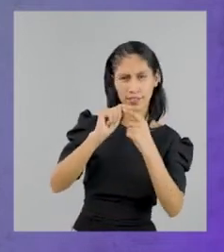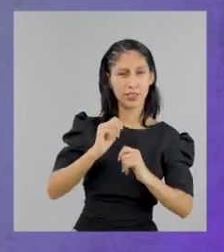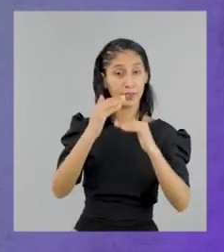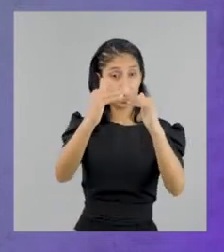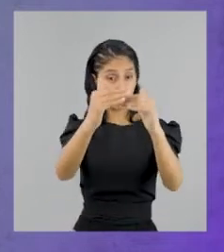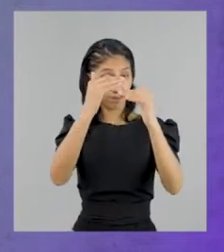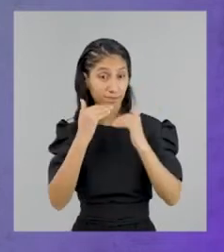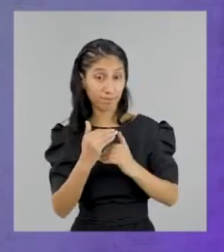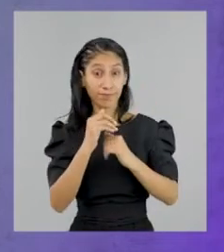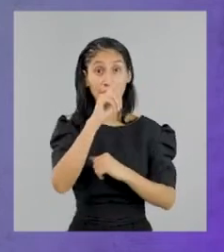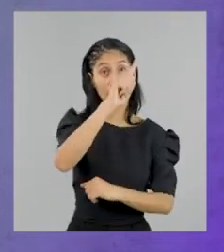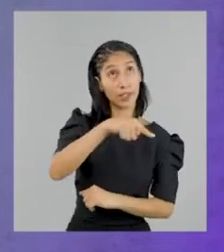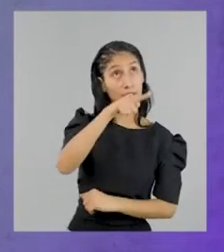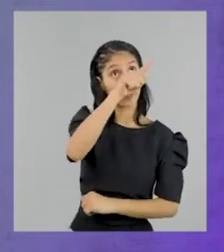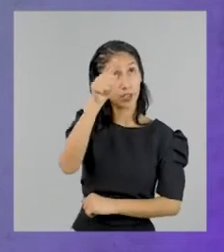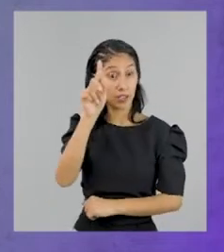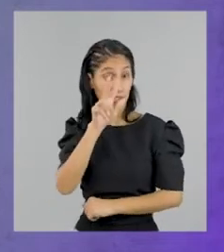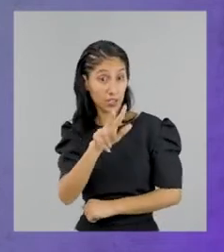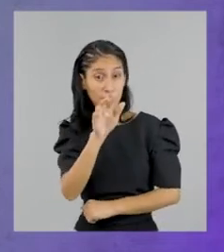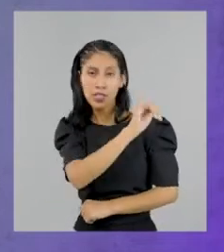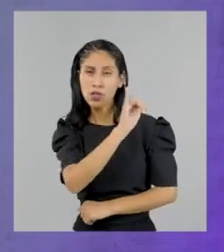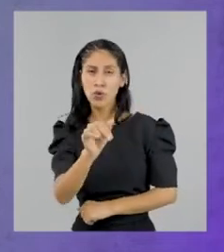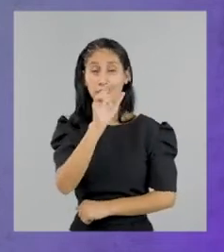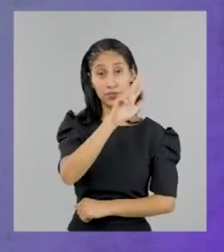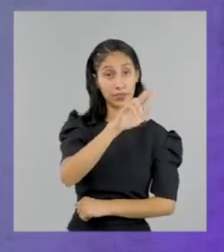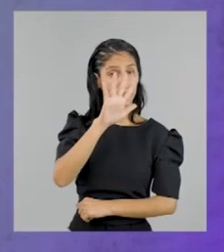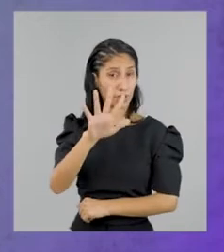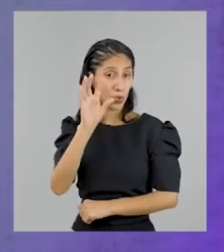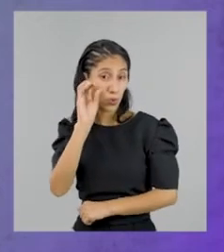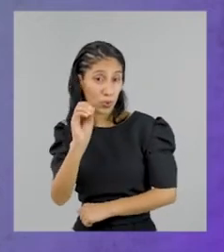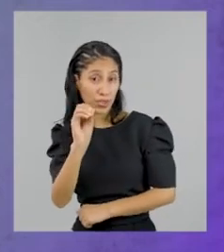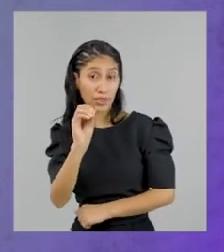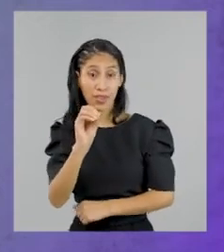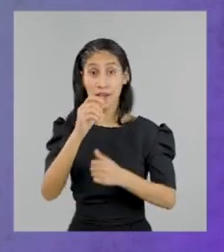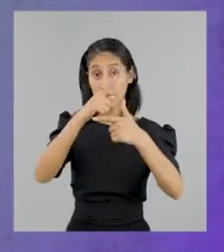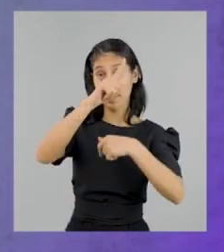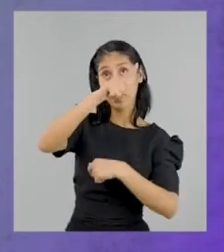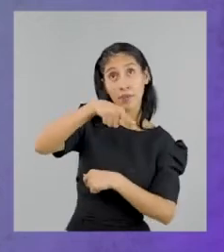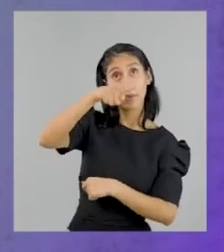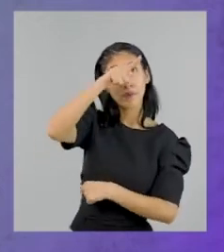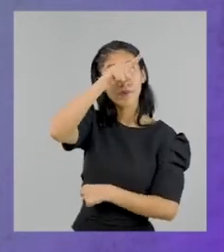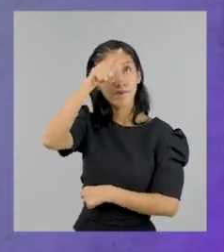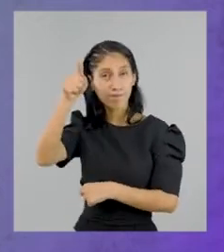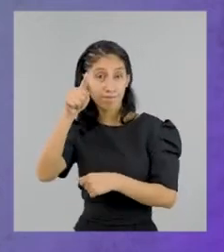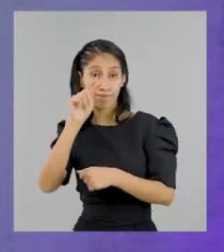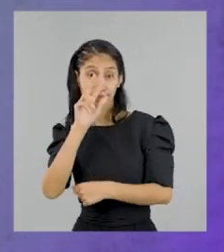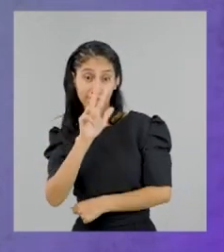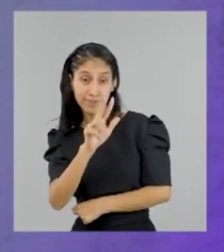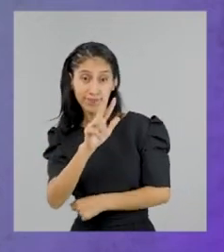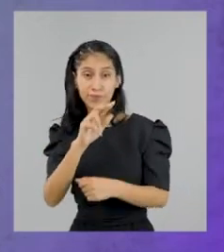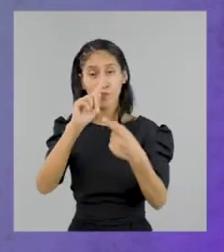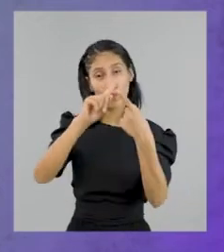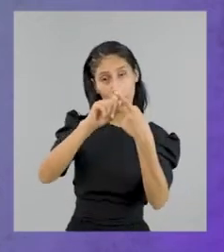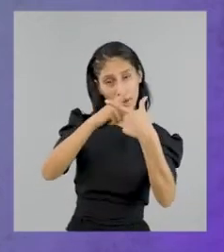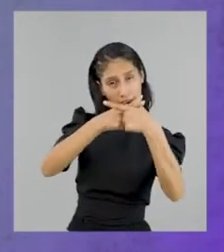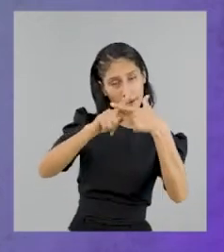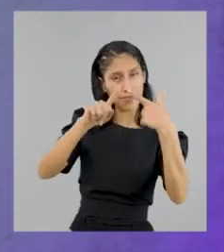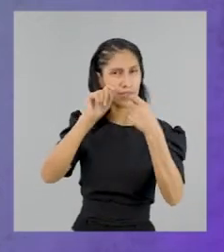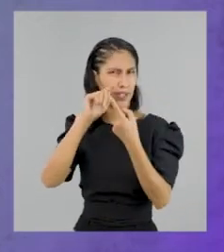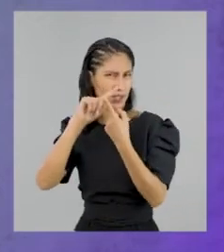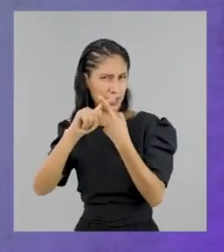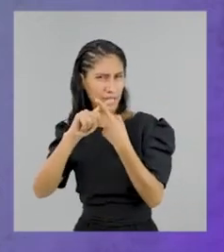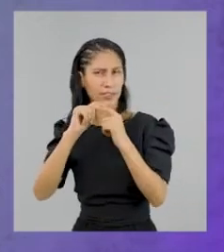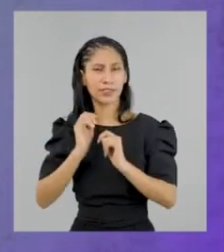x. Raíz cuadrada de 3 igual 350 por raíz cuadrada de